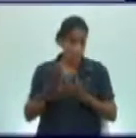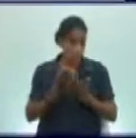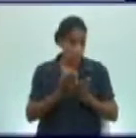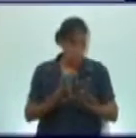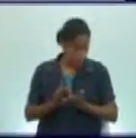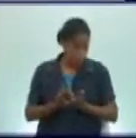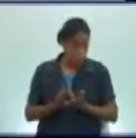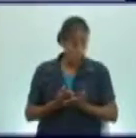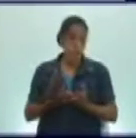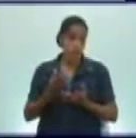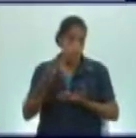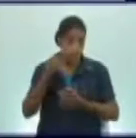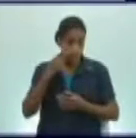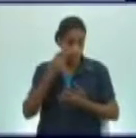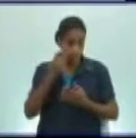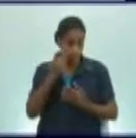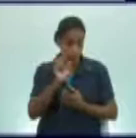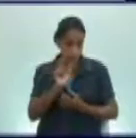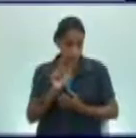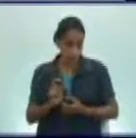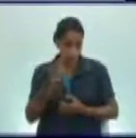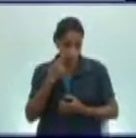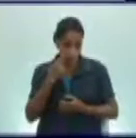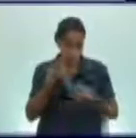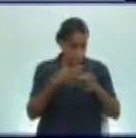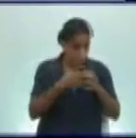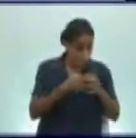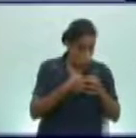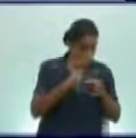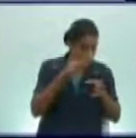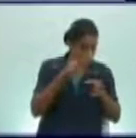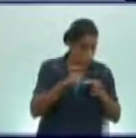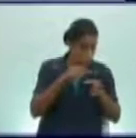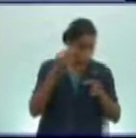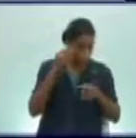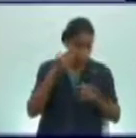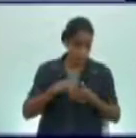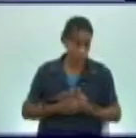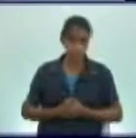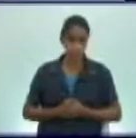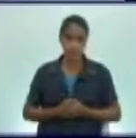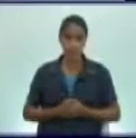sus libretas y les va a facilitar el estudio.